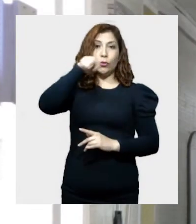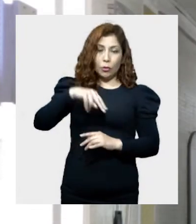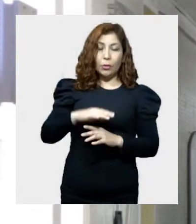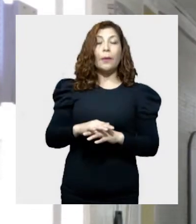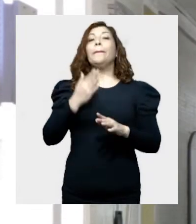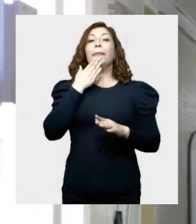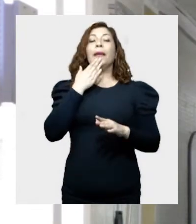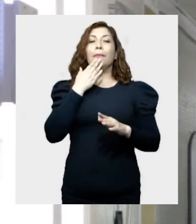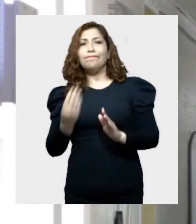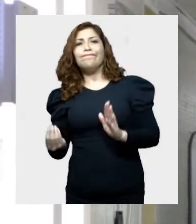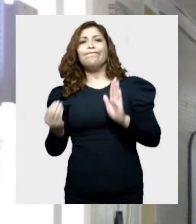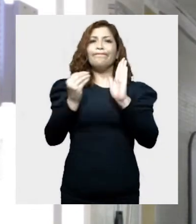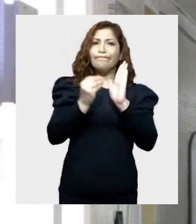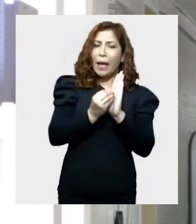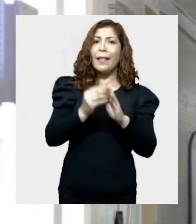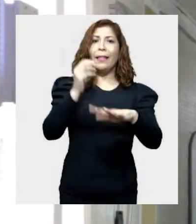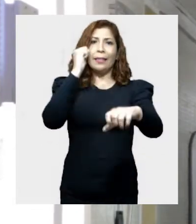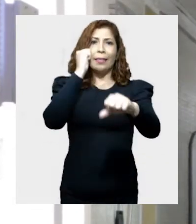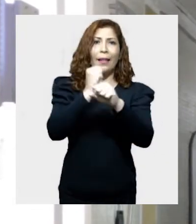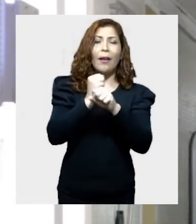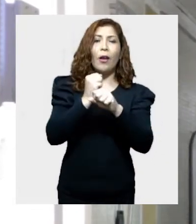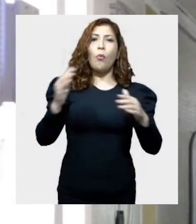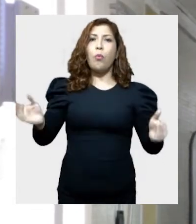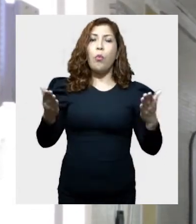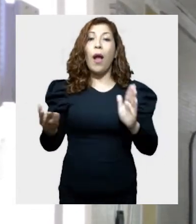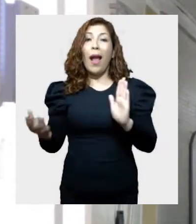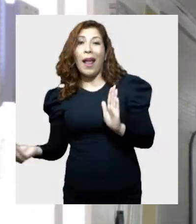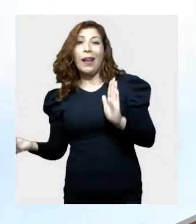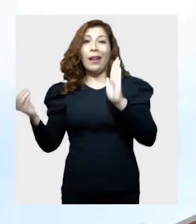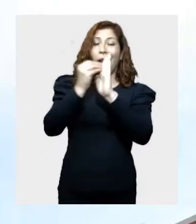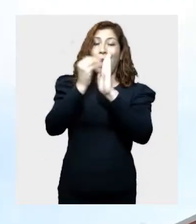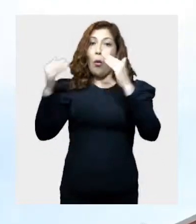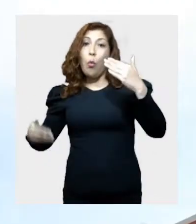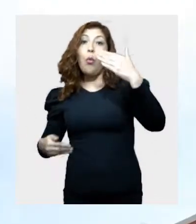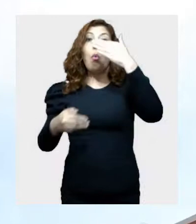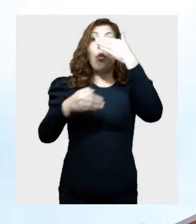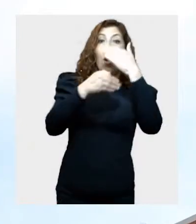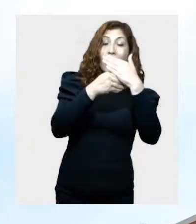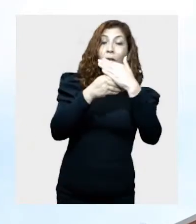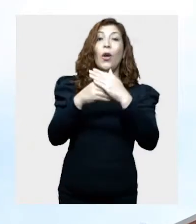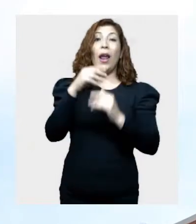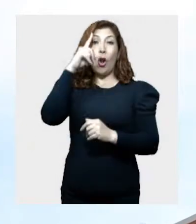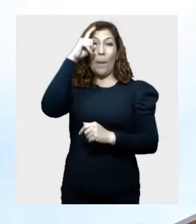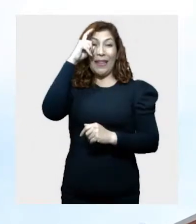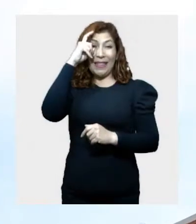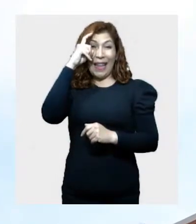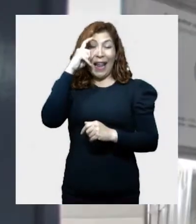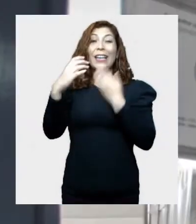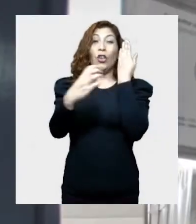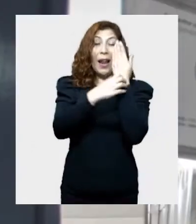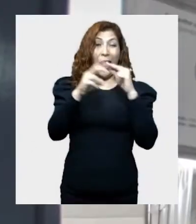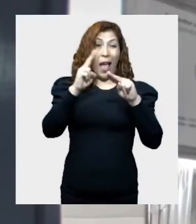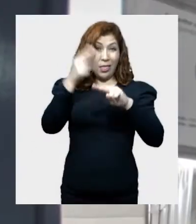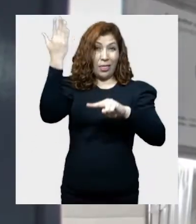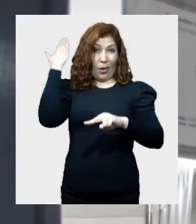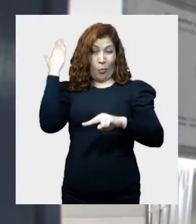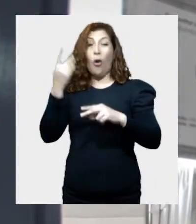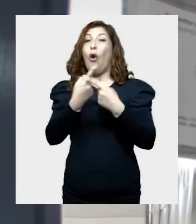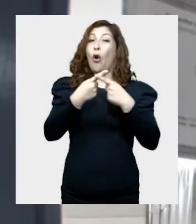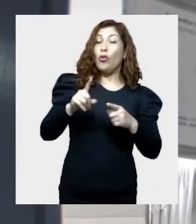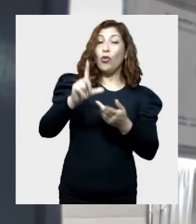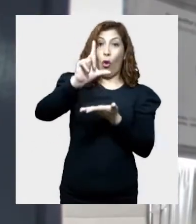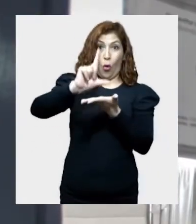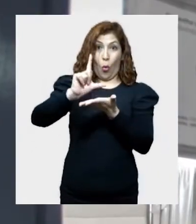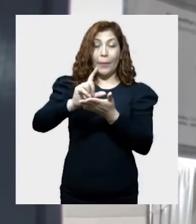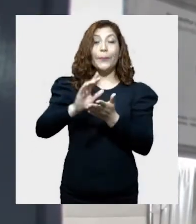la implementación y funcionamiento de un anexo en las instalaciones del antiguo Hospital Regional. En mayo